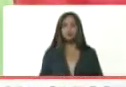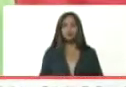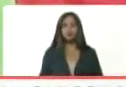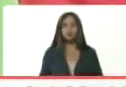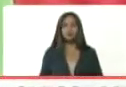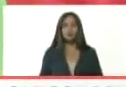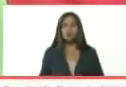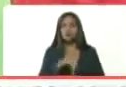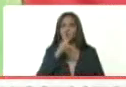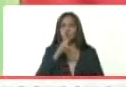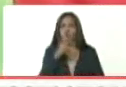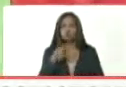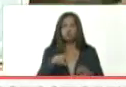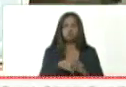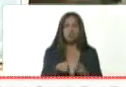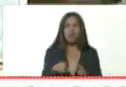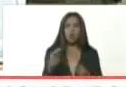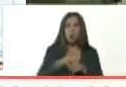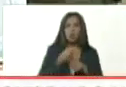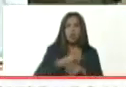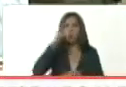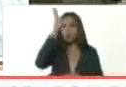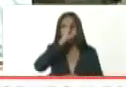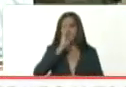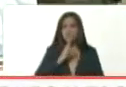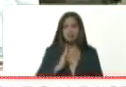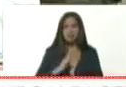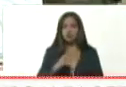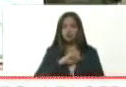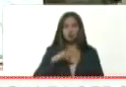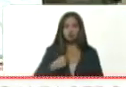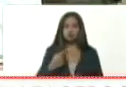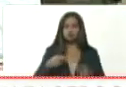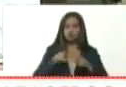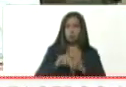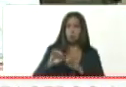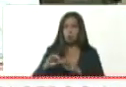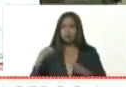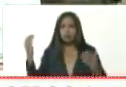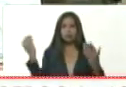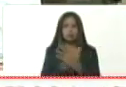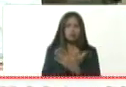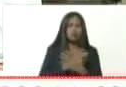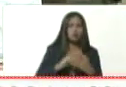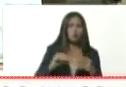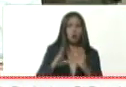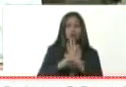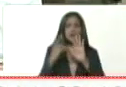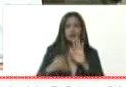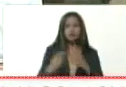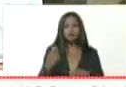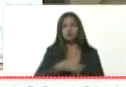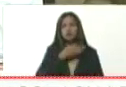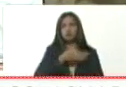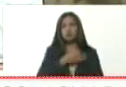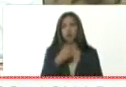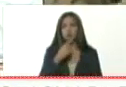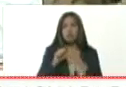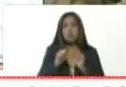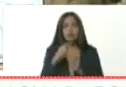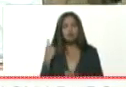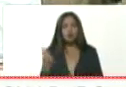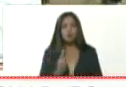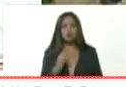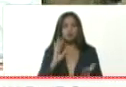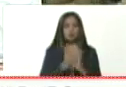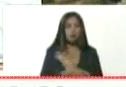fascismo en el gobierno brasilero es el fascismo destruyendo los derechos sociales y no se quedan solos con la